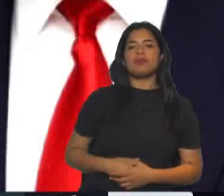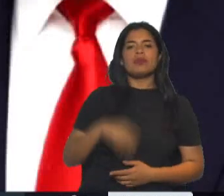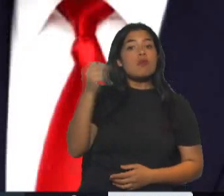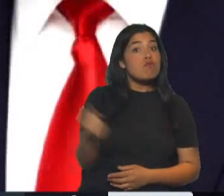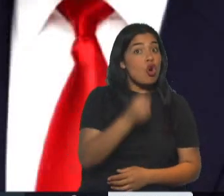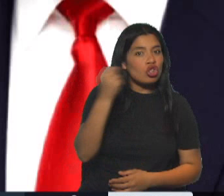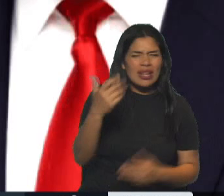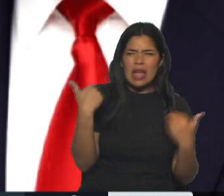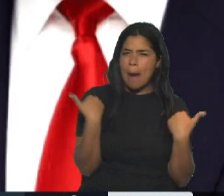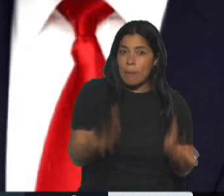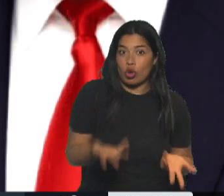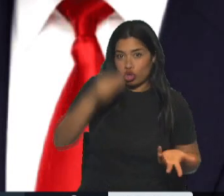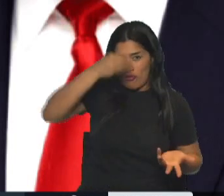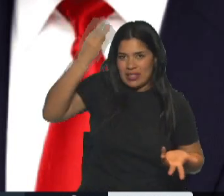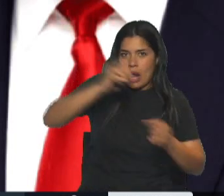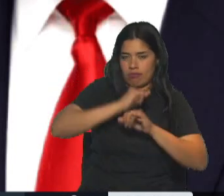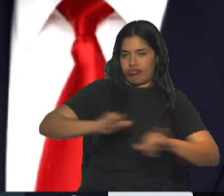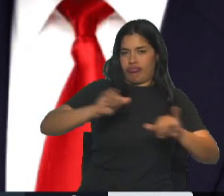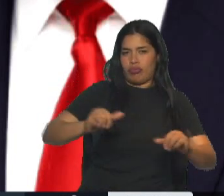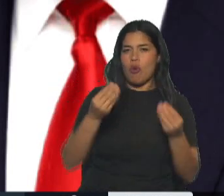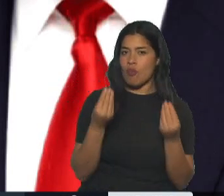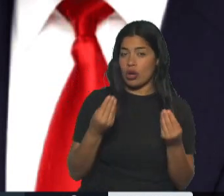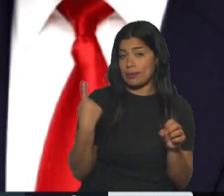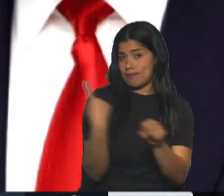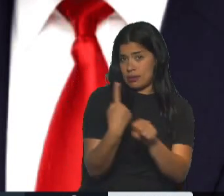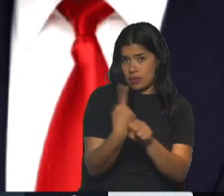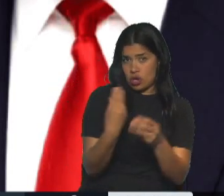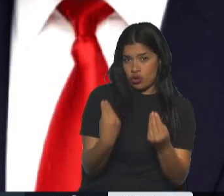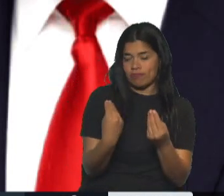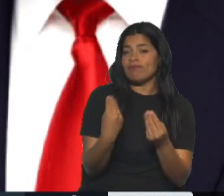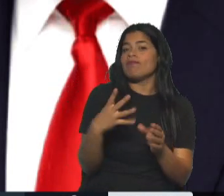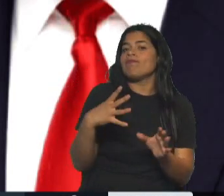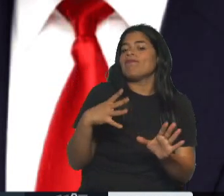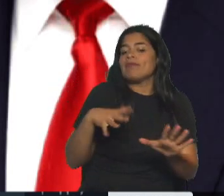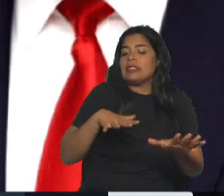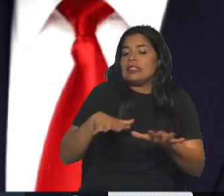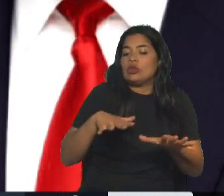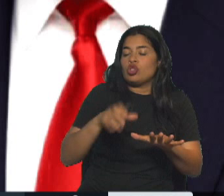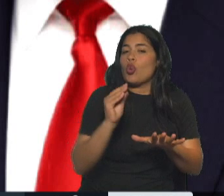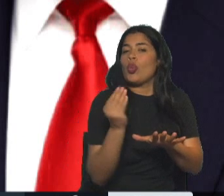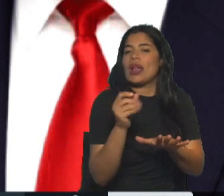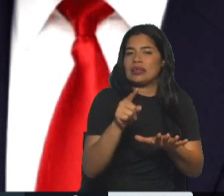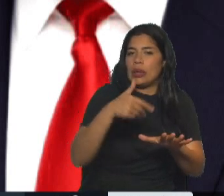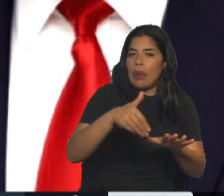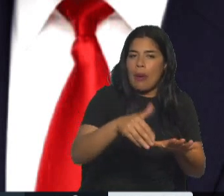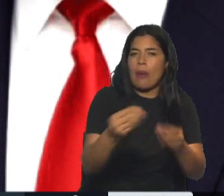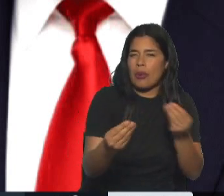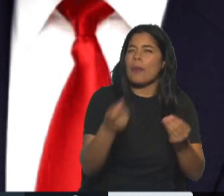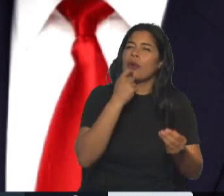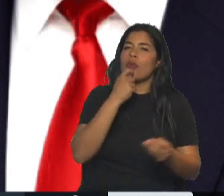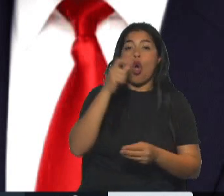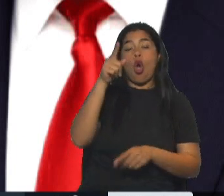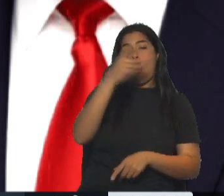a Bolsonaro? Bueno, por un lado, porque el gran temor a lo que puede llegar a suceder en Brasil con las denuncias que Bolsonaro ya viene haciendo de un